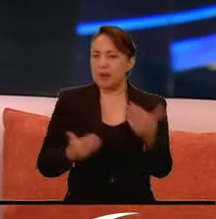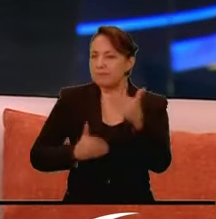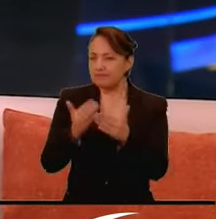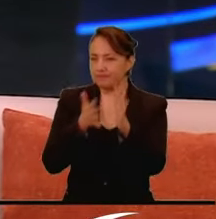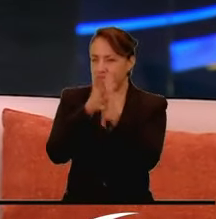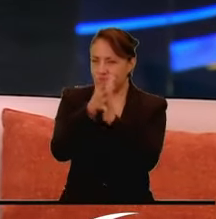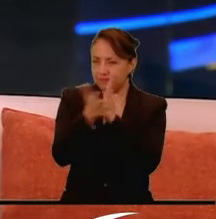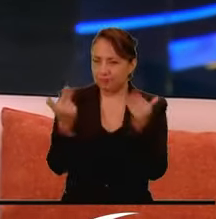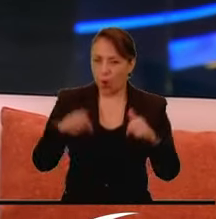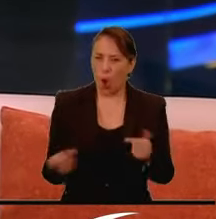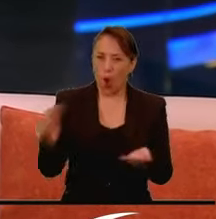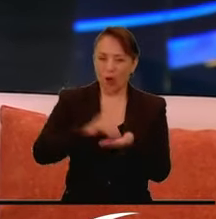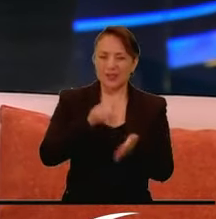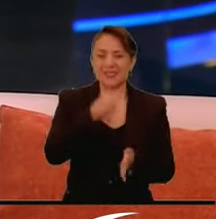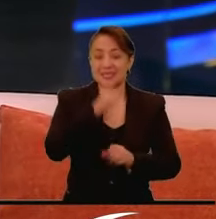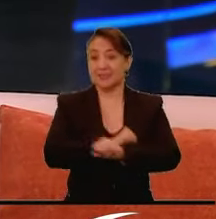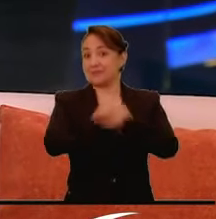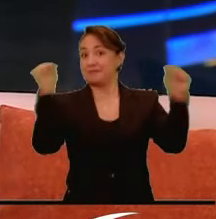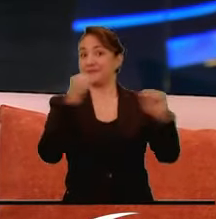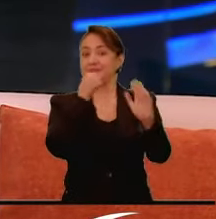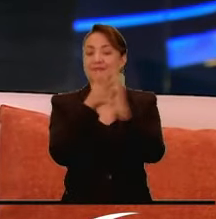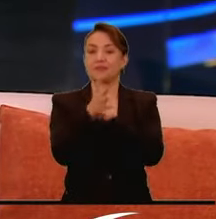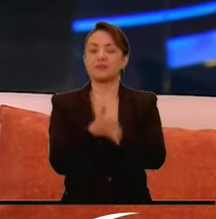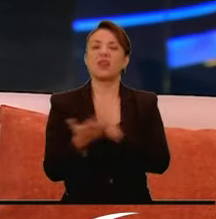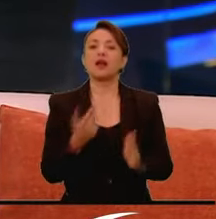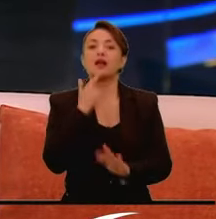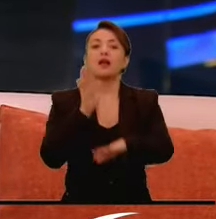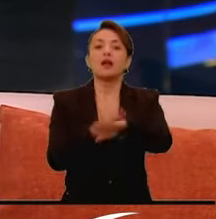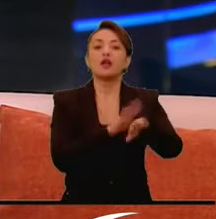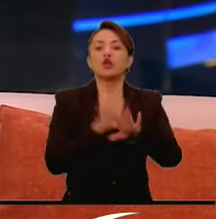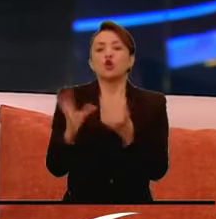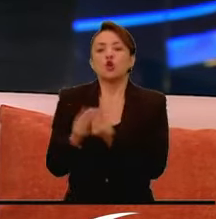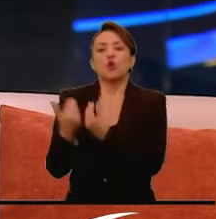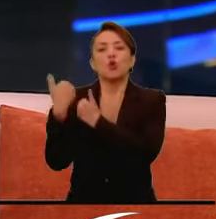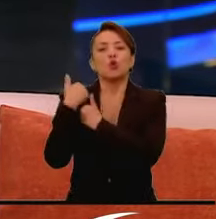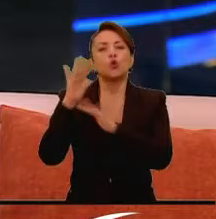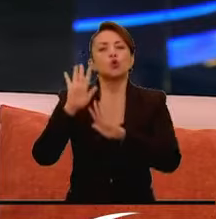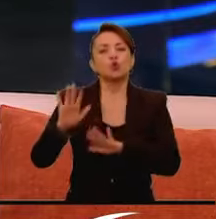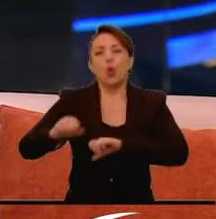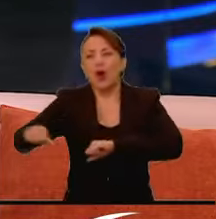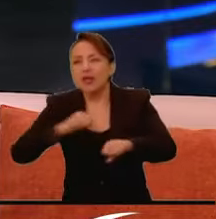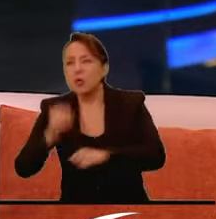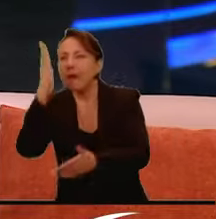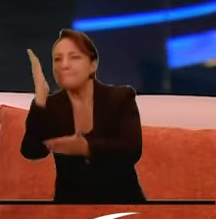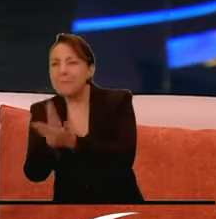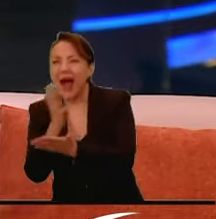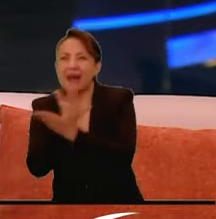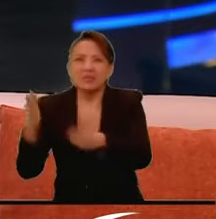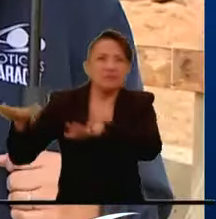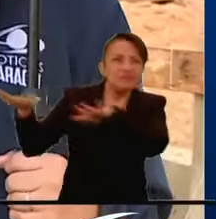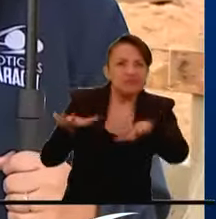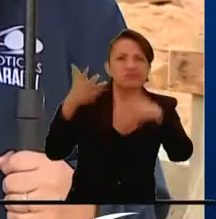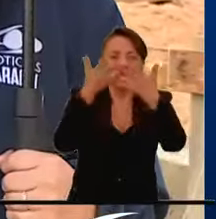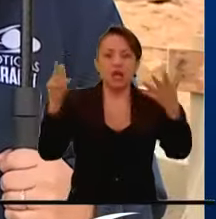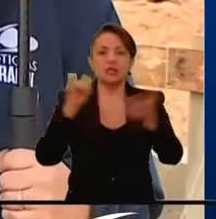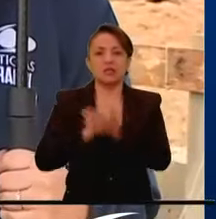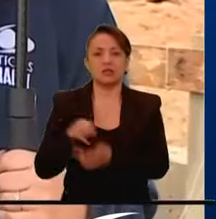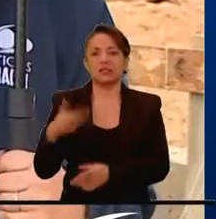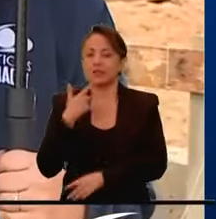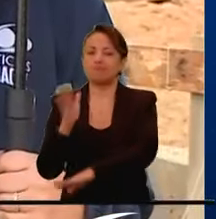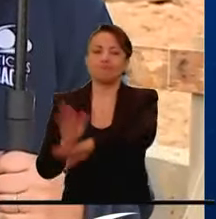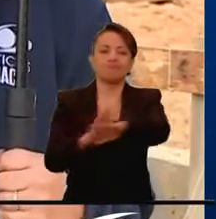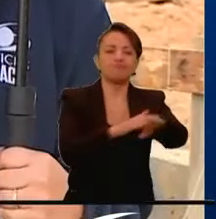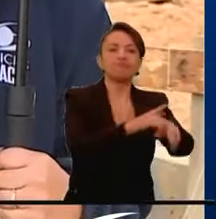presten atención porque en las últimas horas los organismos de gestión de riesgo en Medellín evacuaron 25 edificios en el corregimiento de Altavista